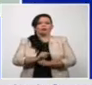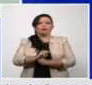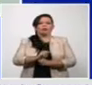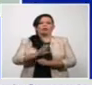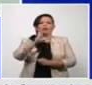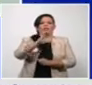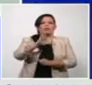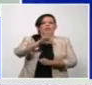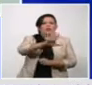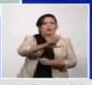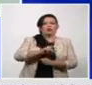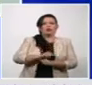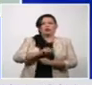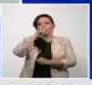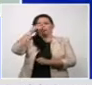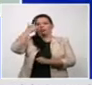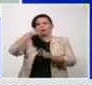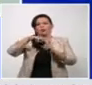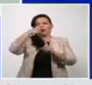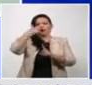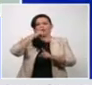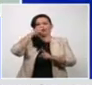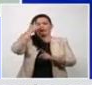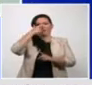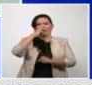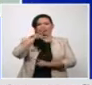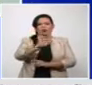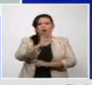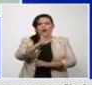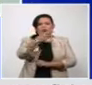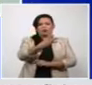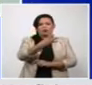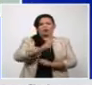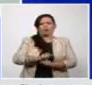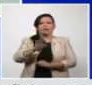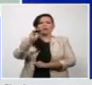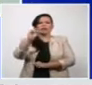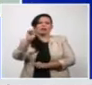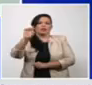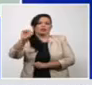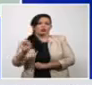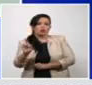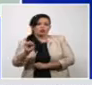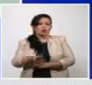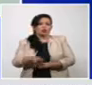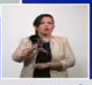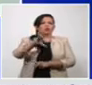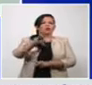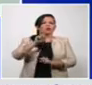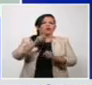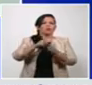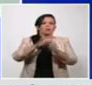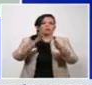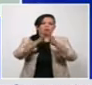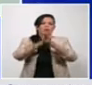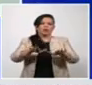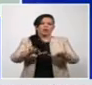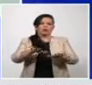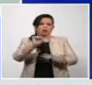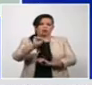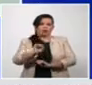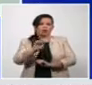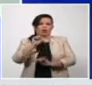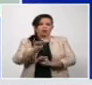Batabanó 3 y de Melena del Sur, Nueva Paz y Santa Cruz 1, Santa Cruz del Norte, 1 de cada